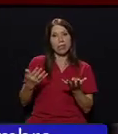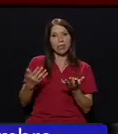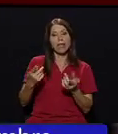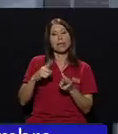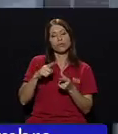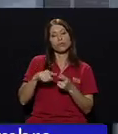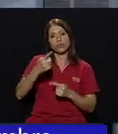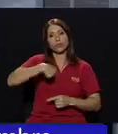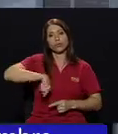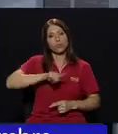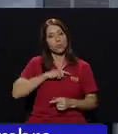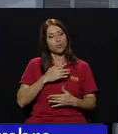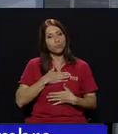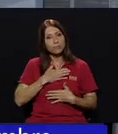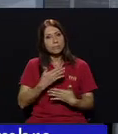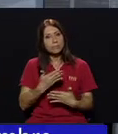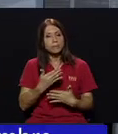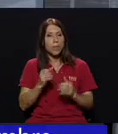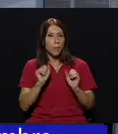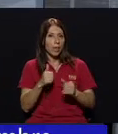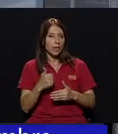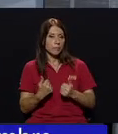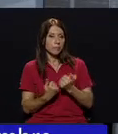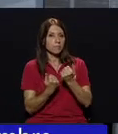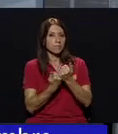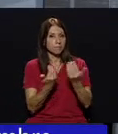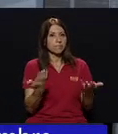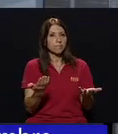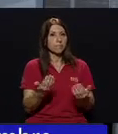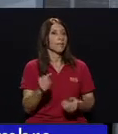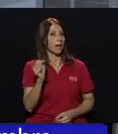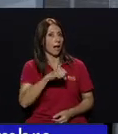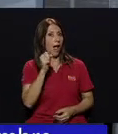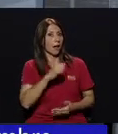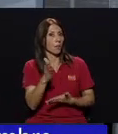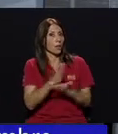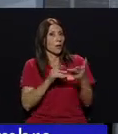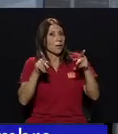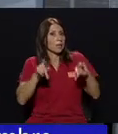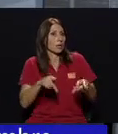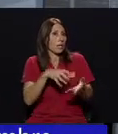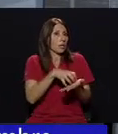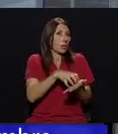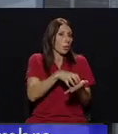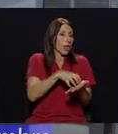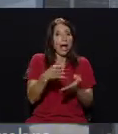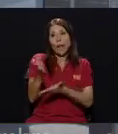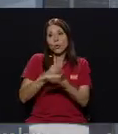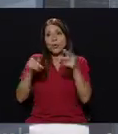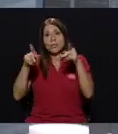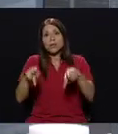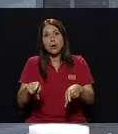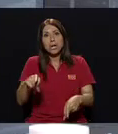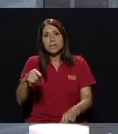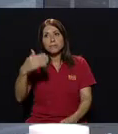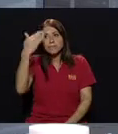Porque habrá gente que llegue con dudas y habrá gente que llegue que no tiene la menor idea de para qué sirve la miel, ¿verdad? Porque de todo hay. Es